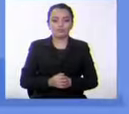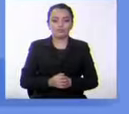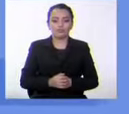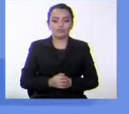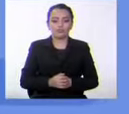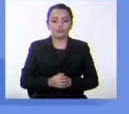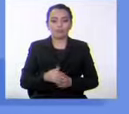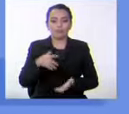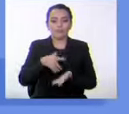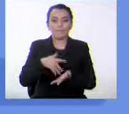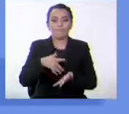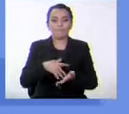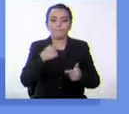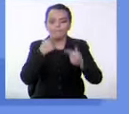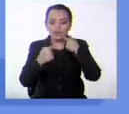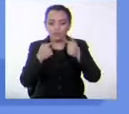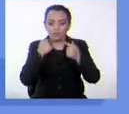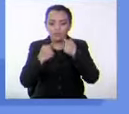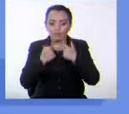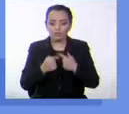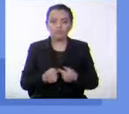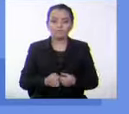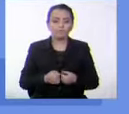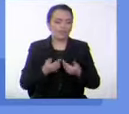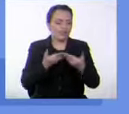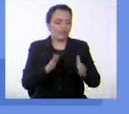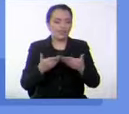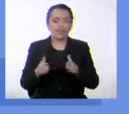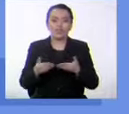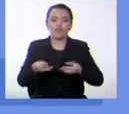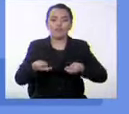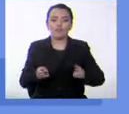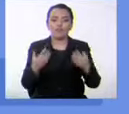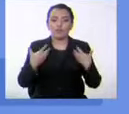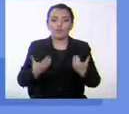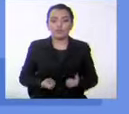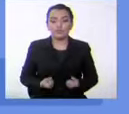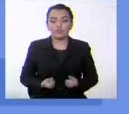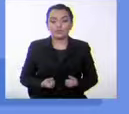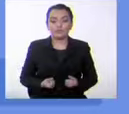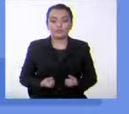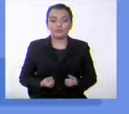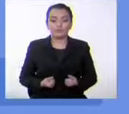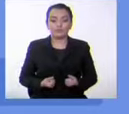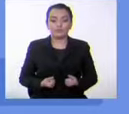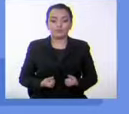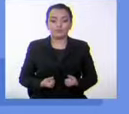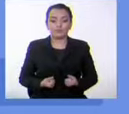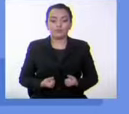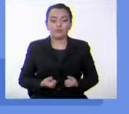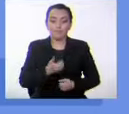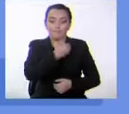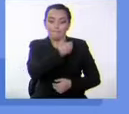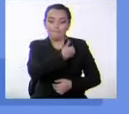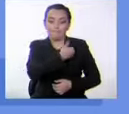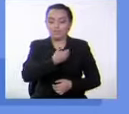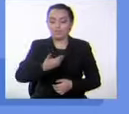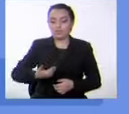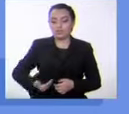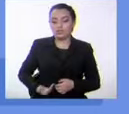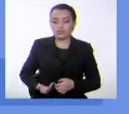democracias existen varias formas de gobernar, entre ellas el presidencialismo y